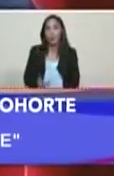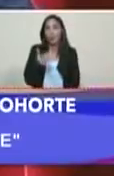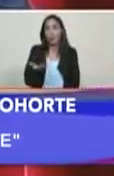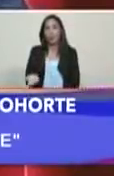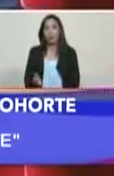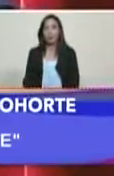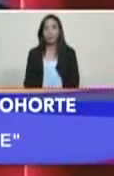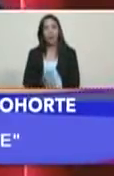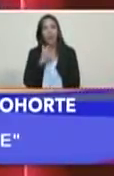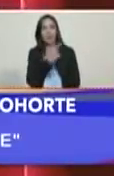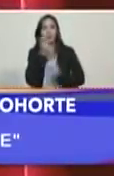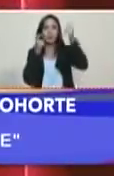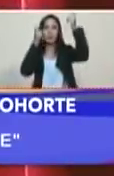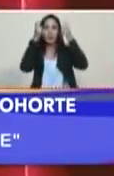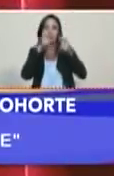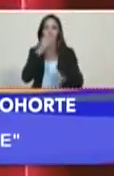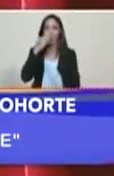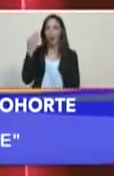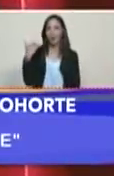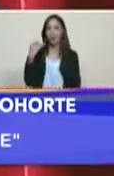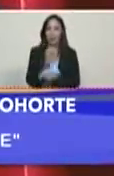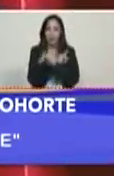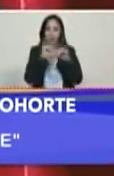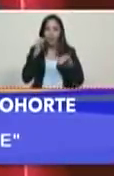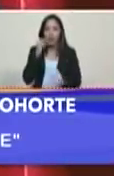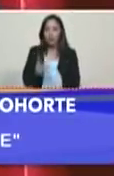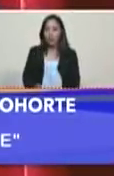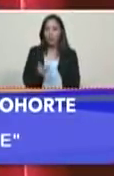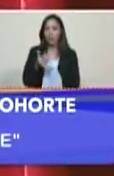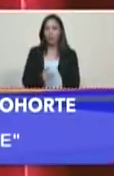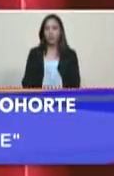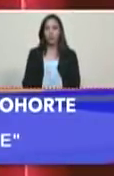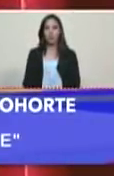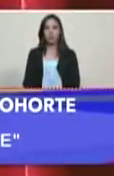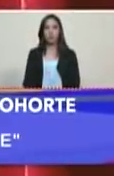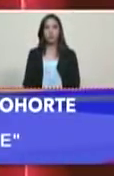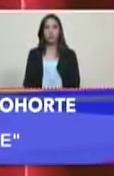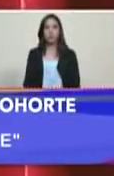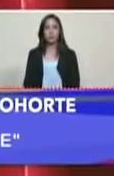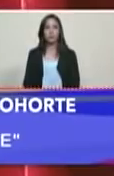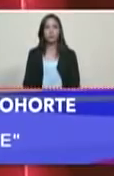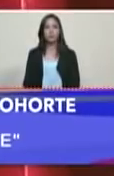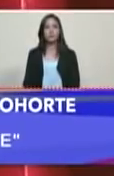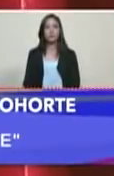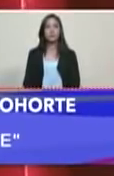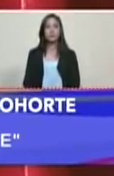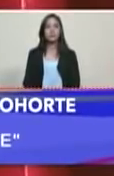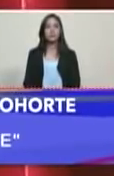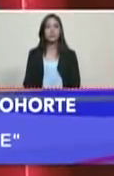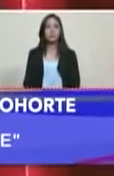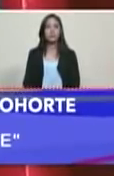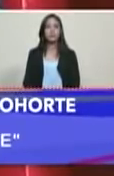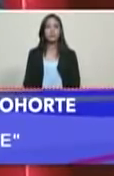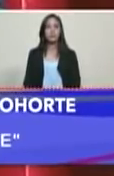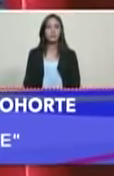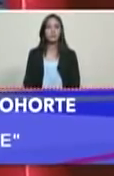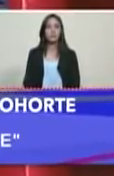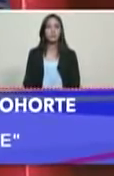dijera nuestro comandante Hugo Chávez. Por eso yo quiero